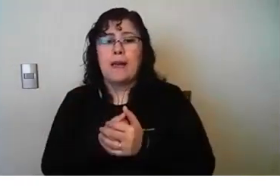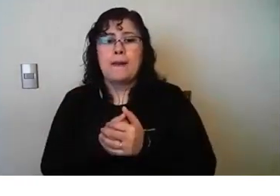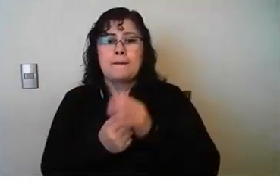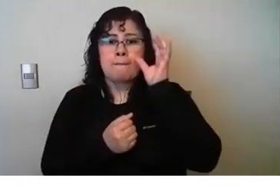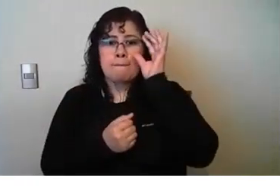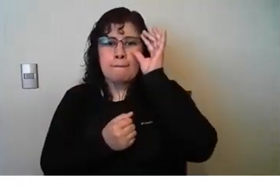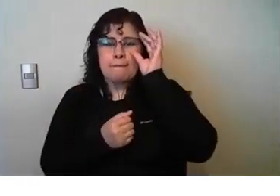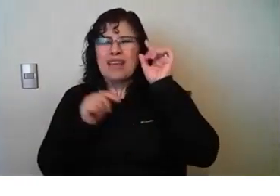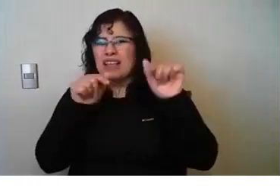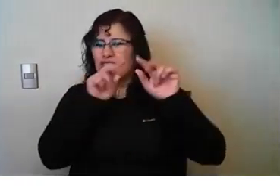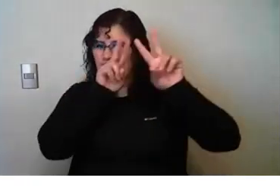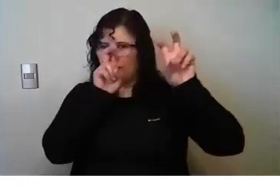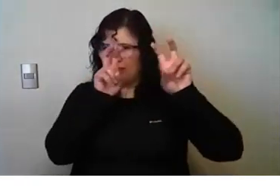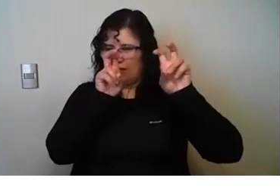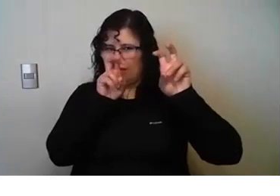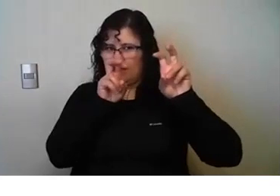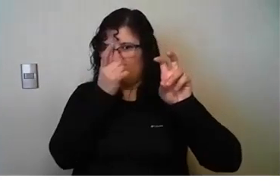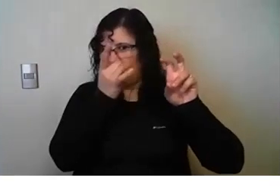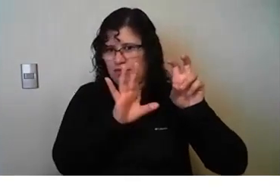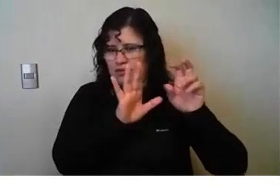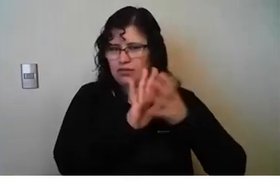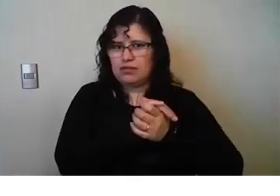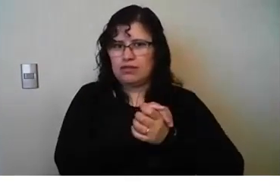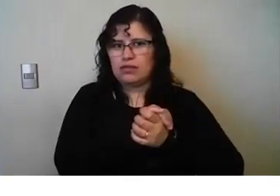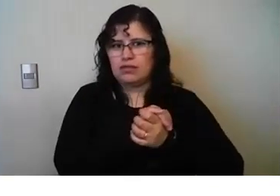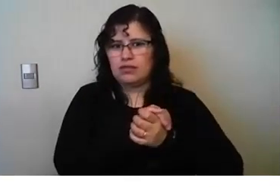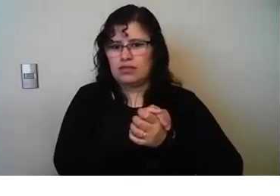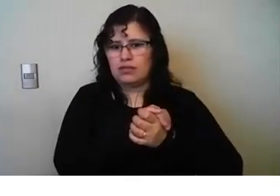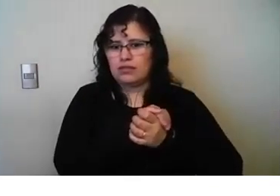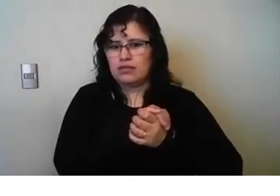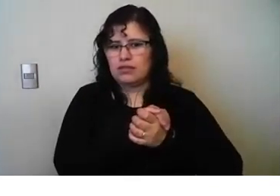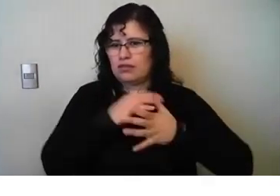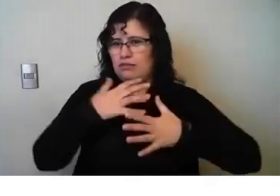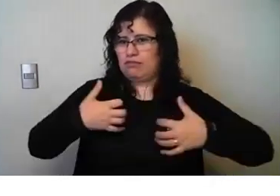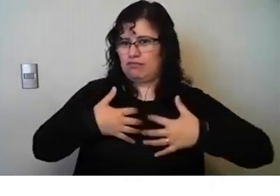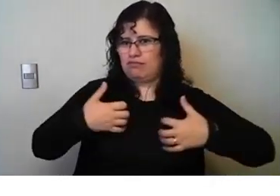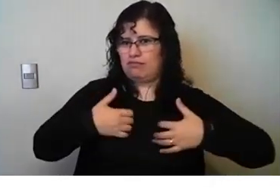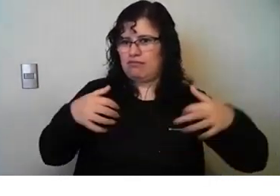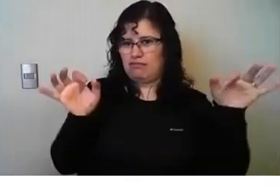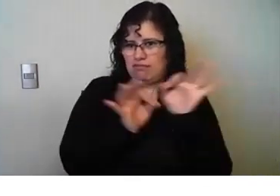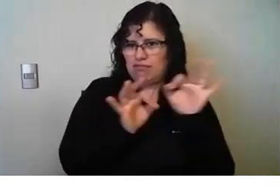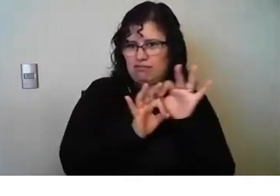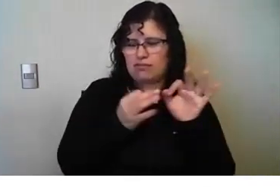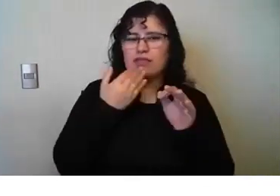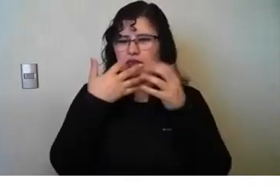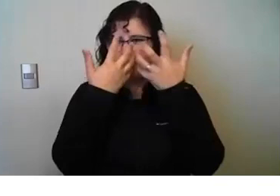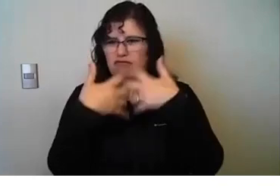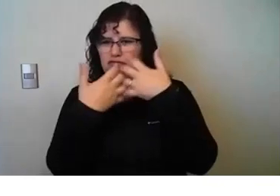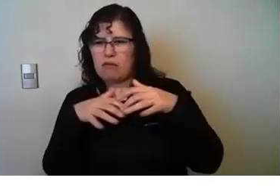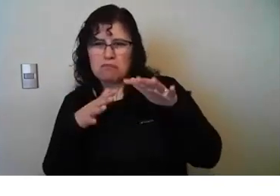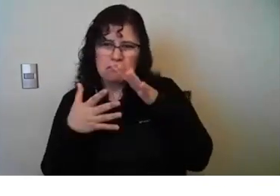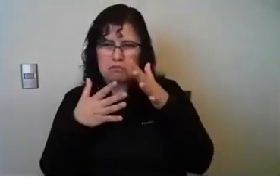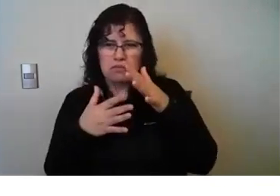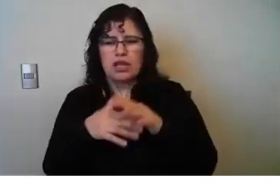Eso respecto a la anatomía descriptiva y un poco funcional que vamos a